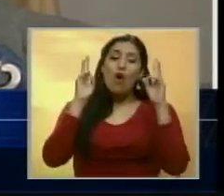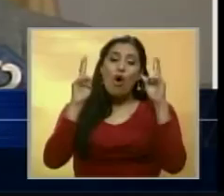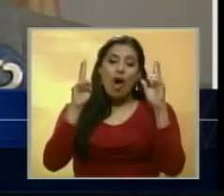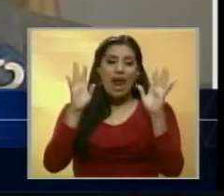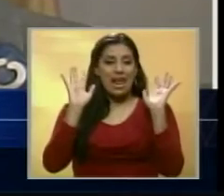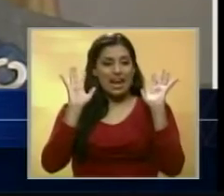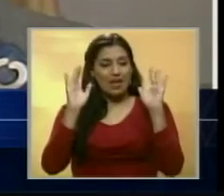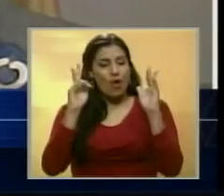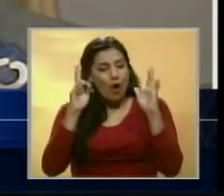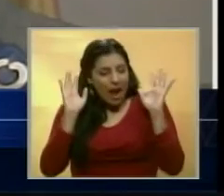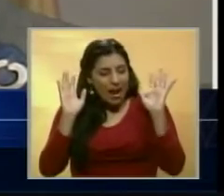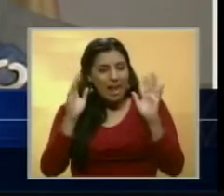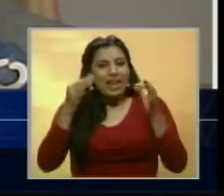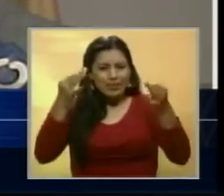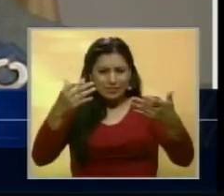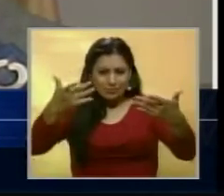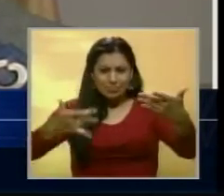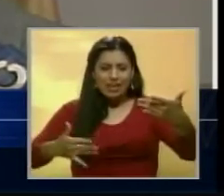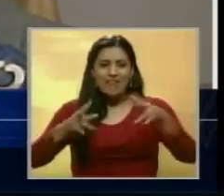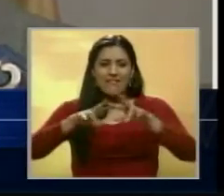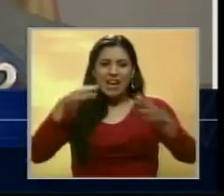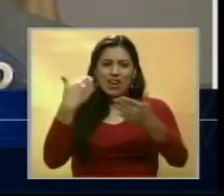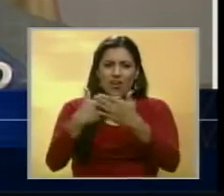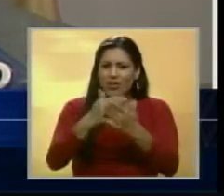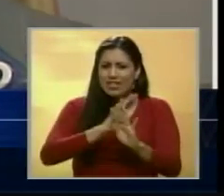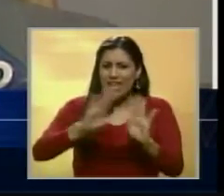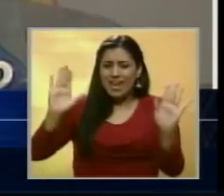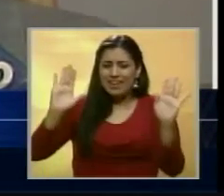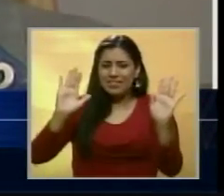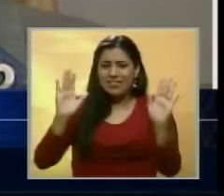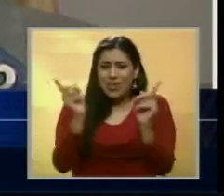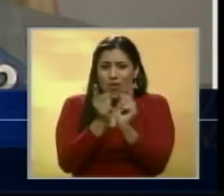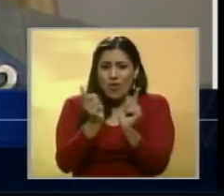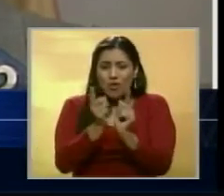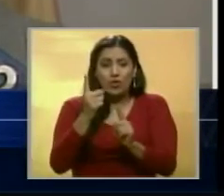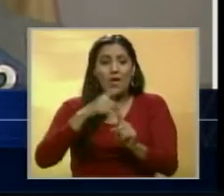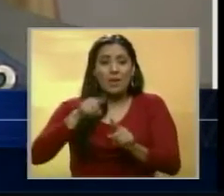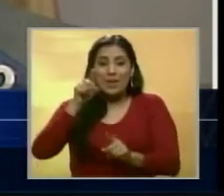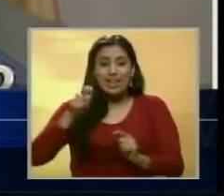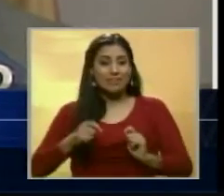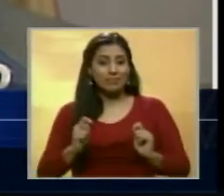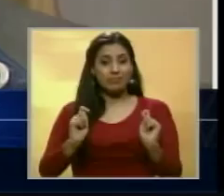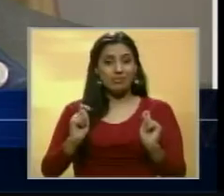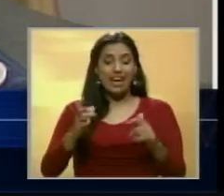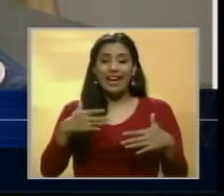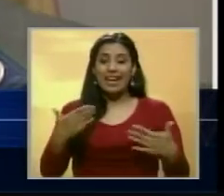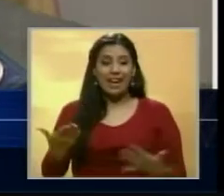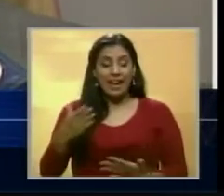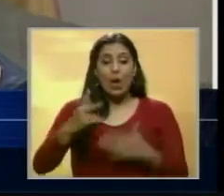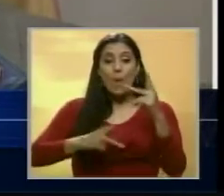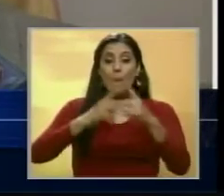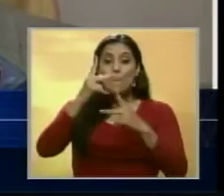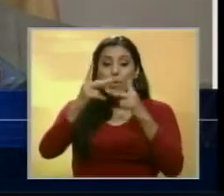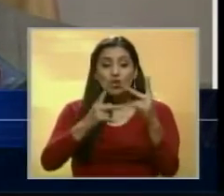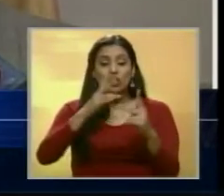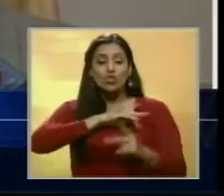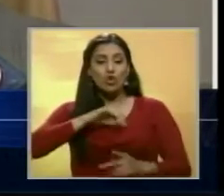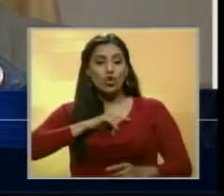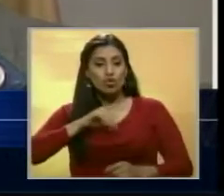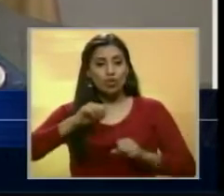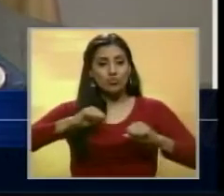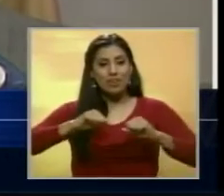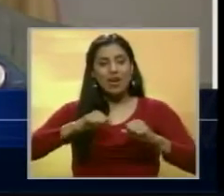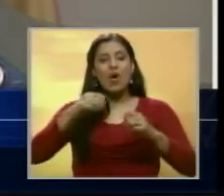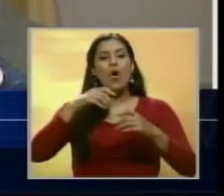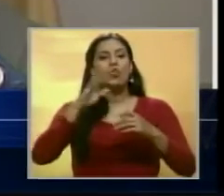dijera simplemente números concretos, se validaron las firmas y fuera. Ella lo que trata con todas estas cosas es decir que el proceso que activamos nosotros fue un